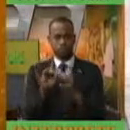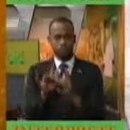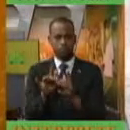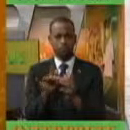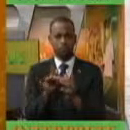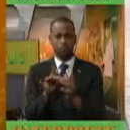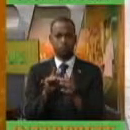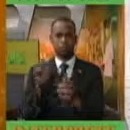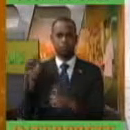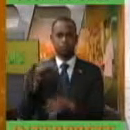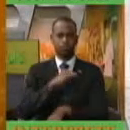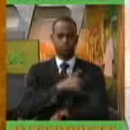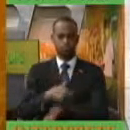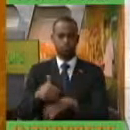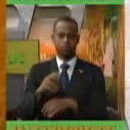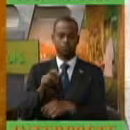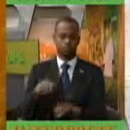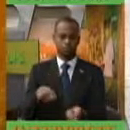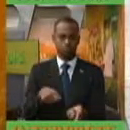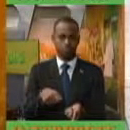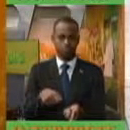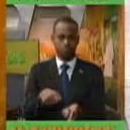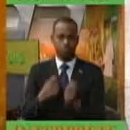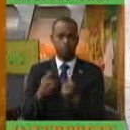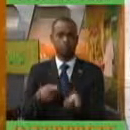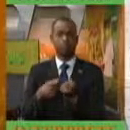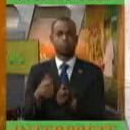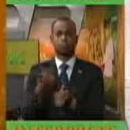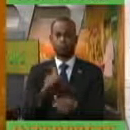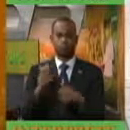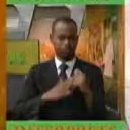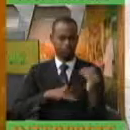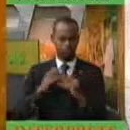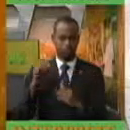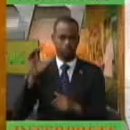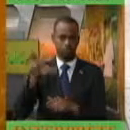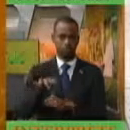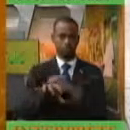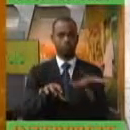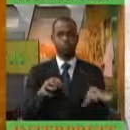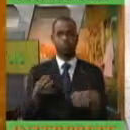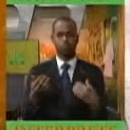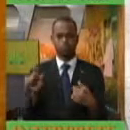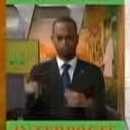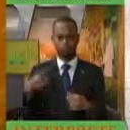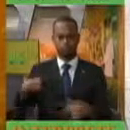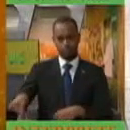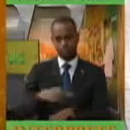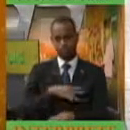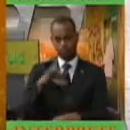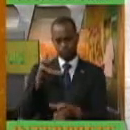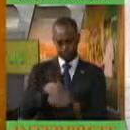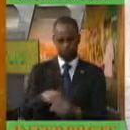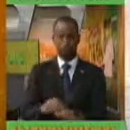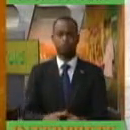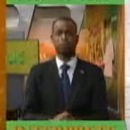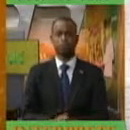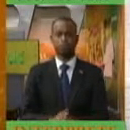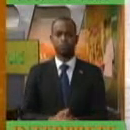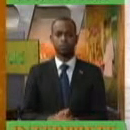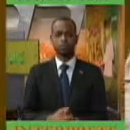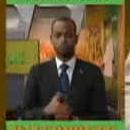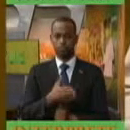directo con los ingenieros del ayuntamiento, de que donde quiera que están construyendo, ahí tenemos que estar nosotros.